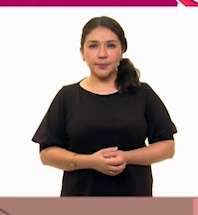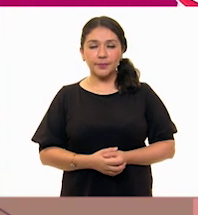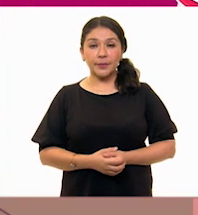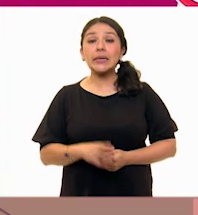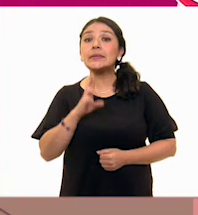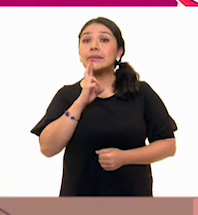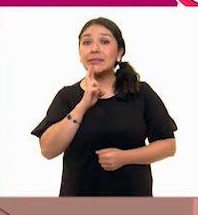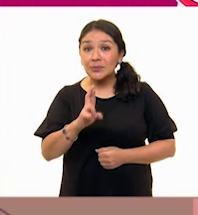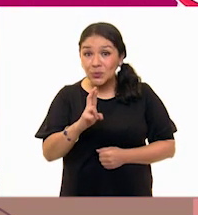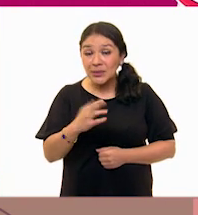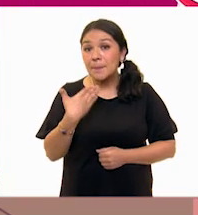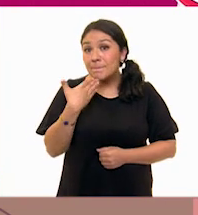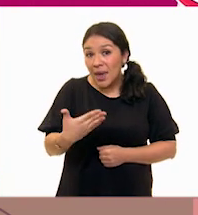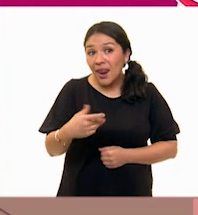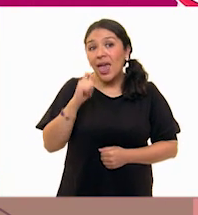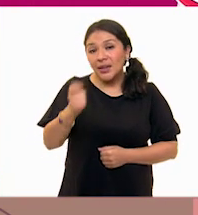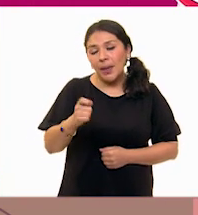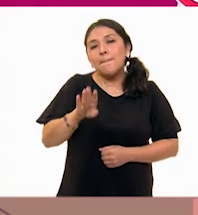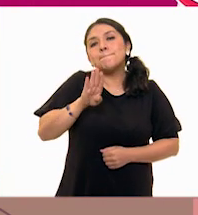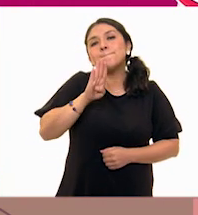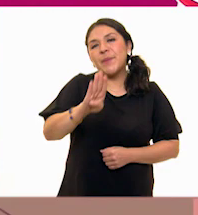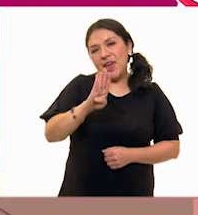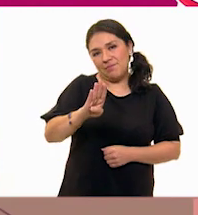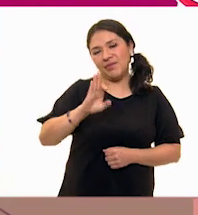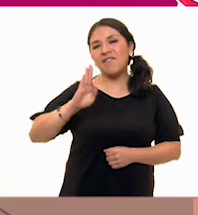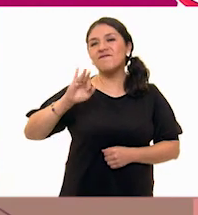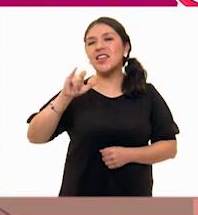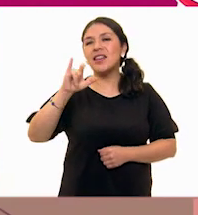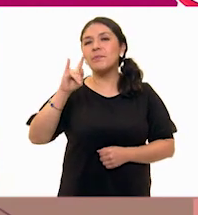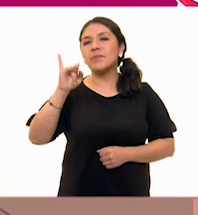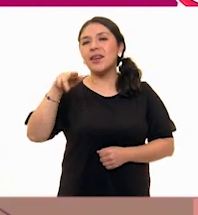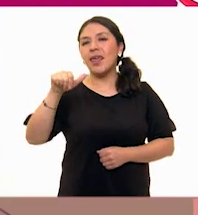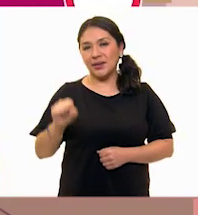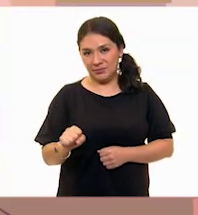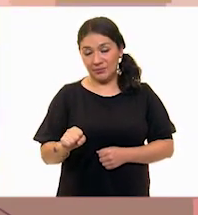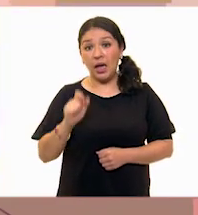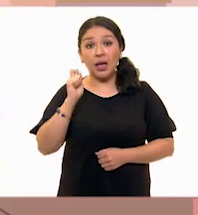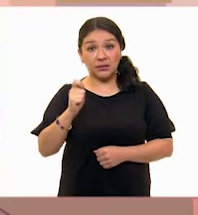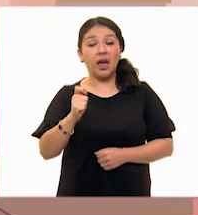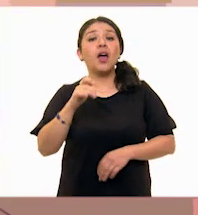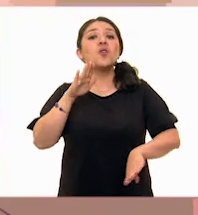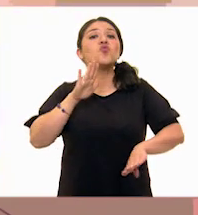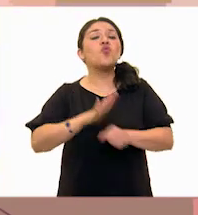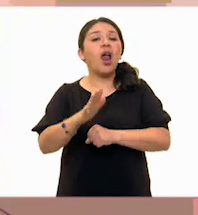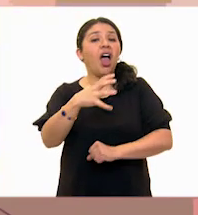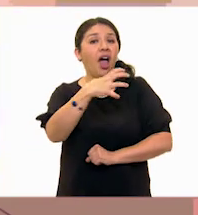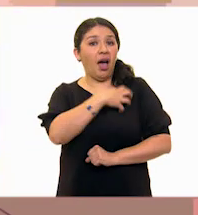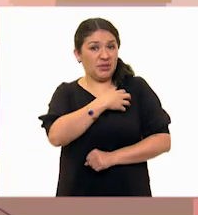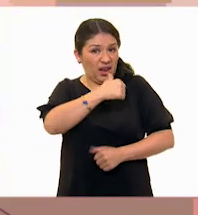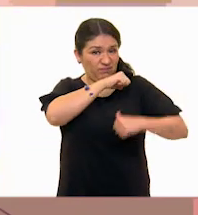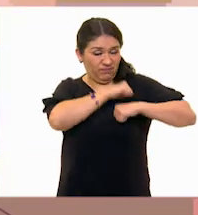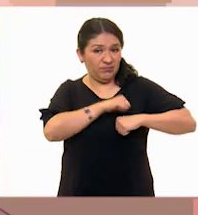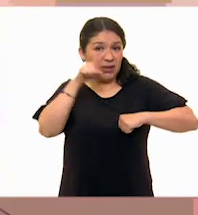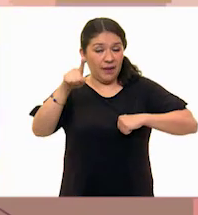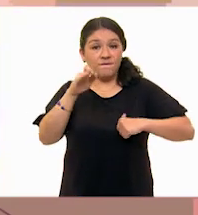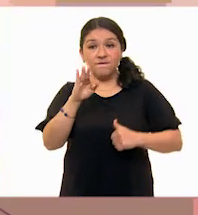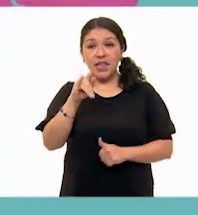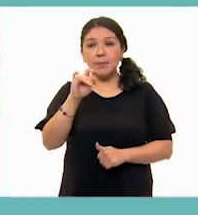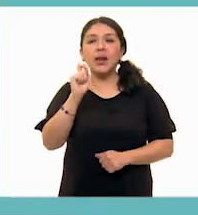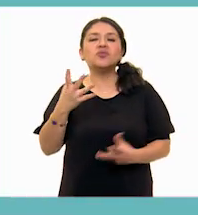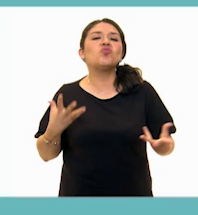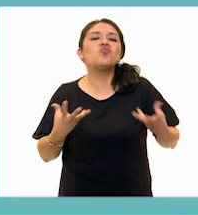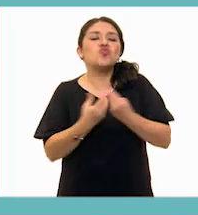La respuesta correcta es B. Filipinas. La Capitanía General de las Filipinas dependió de la